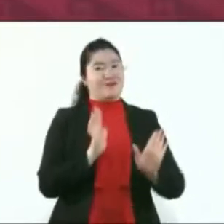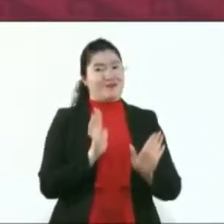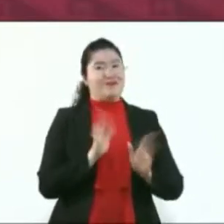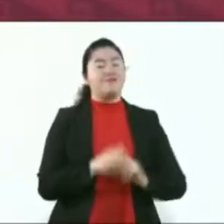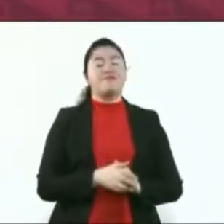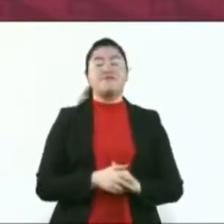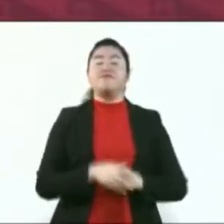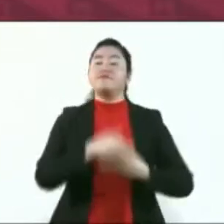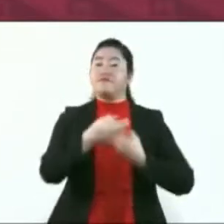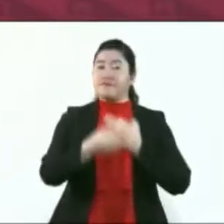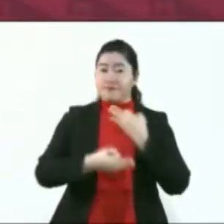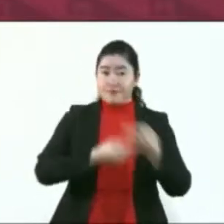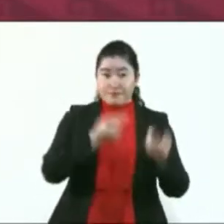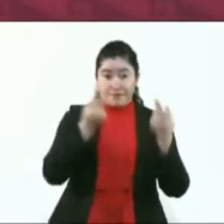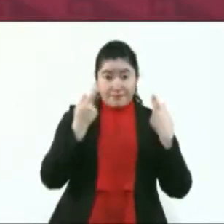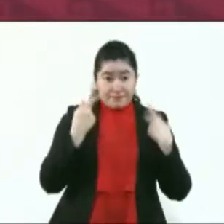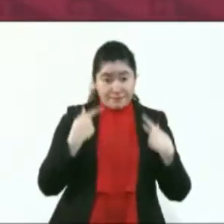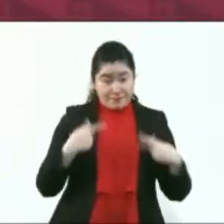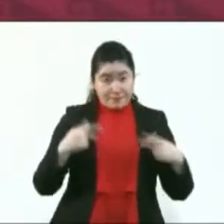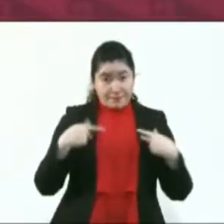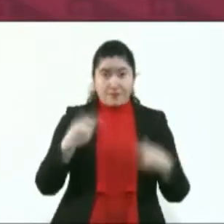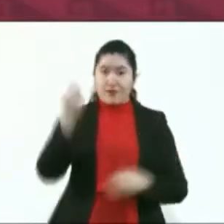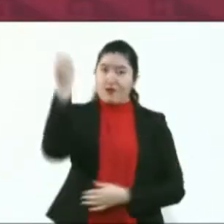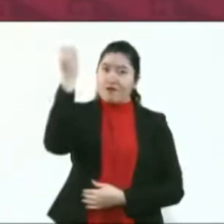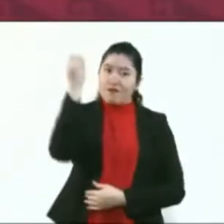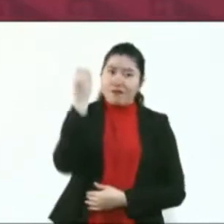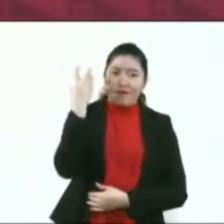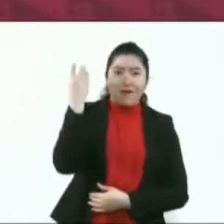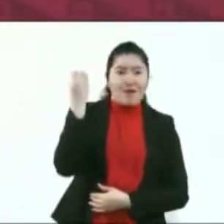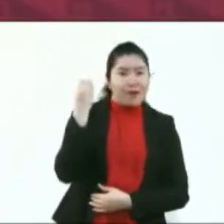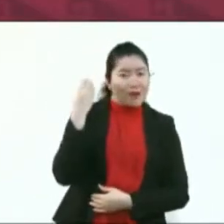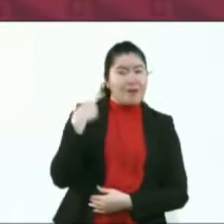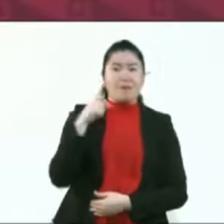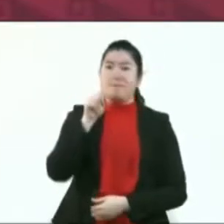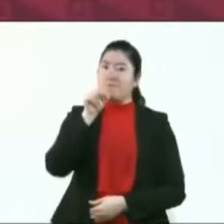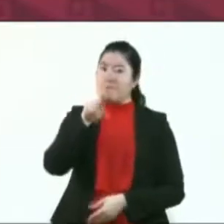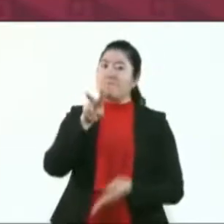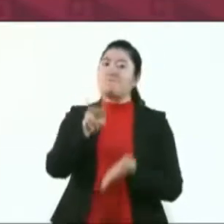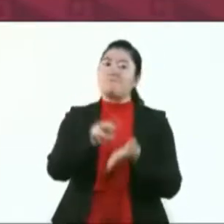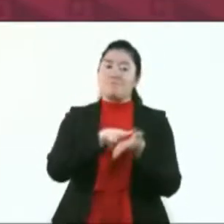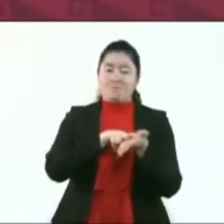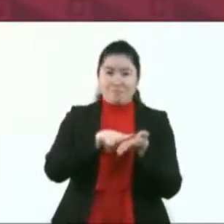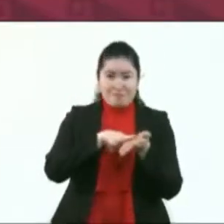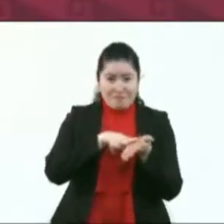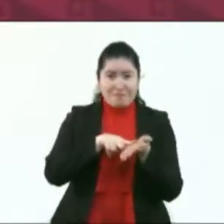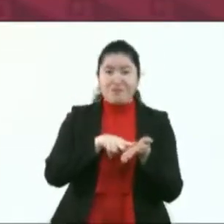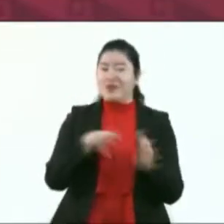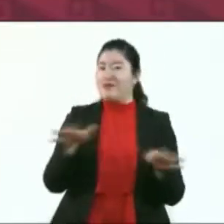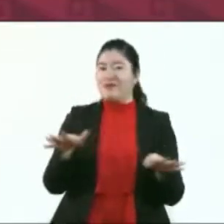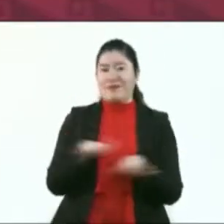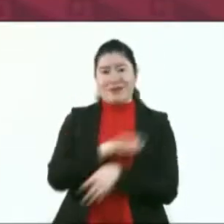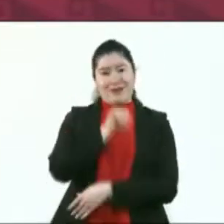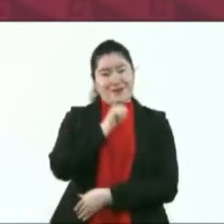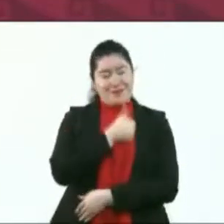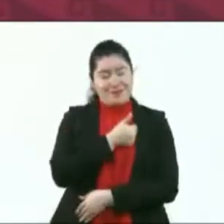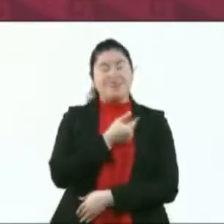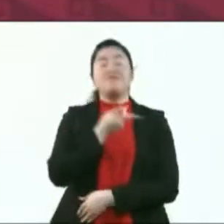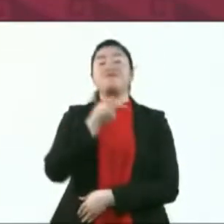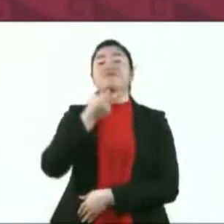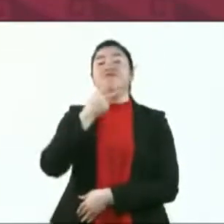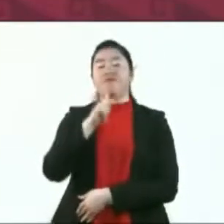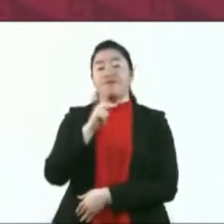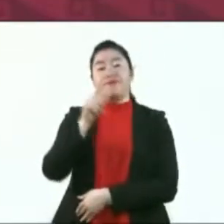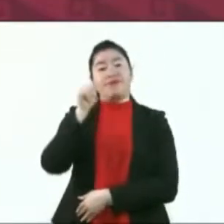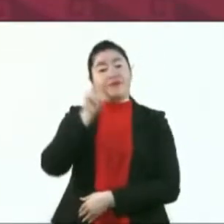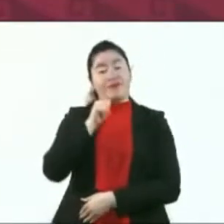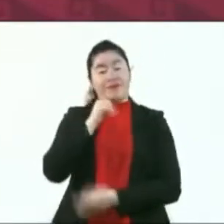población, no hemos cambiado de semáforo, seguimos en semáforo verde, pero como siempre lo hemos hecho desde el